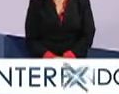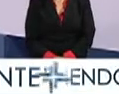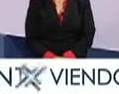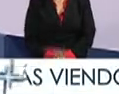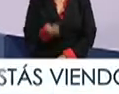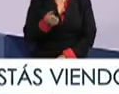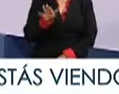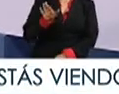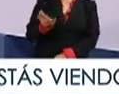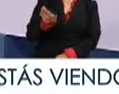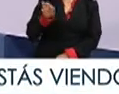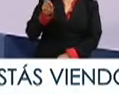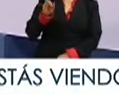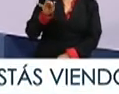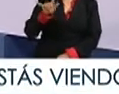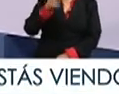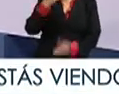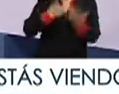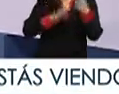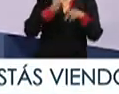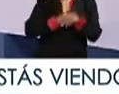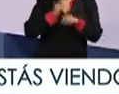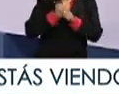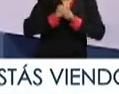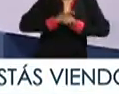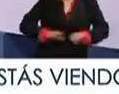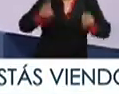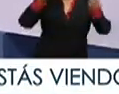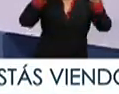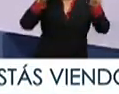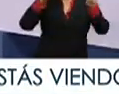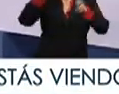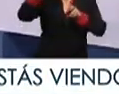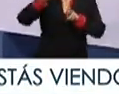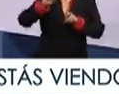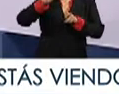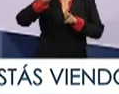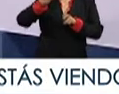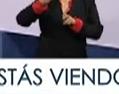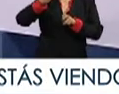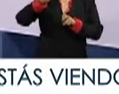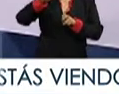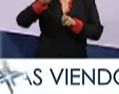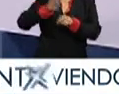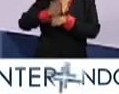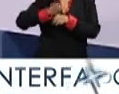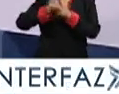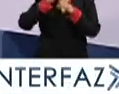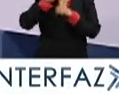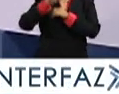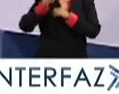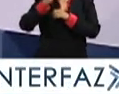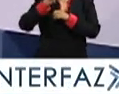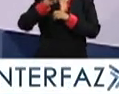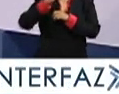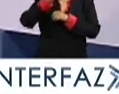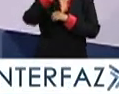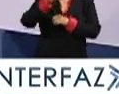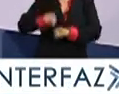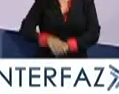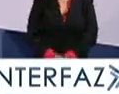Bueno, así Brasilia, y al regresar tenemos más información desde Sao Paulo, Brasil, así que no se lo pierdan, esto es Interfaz.